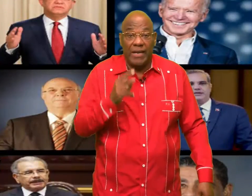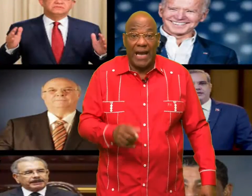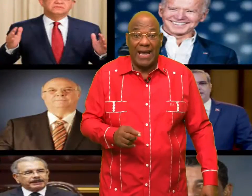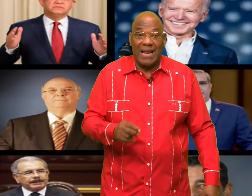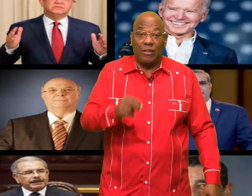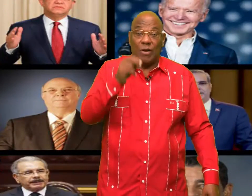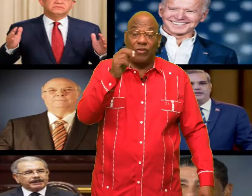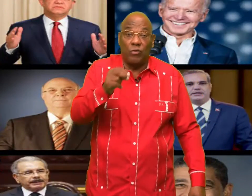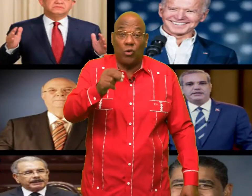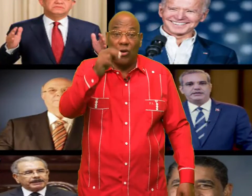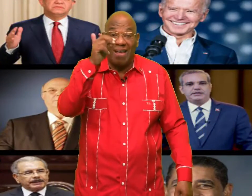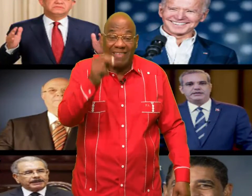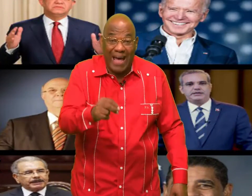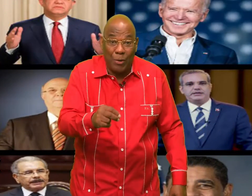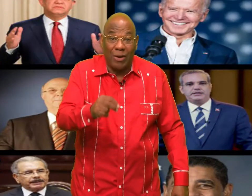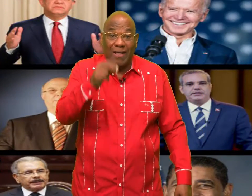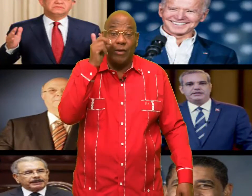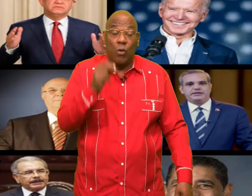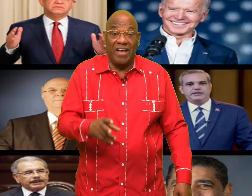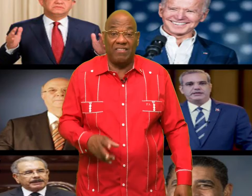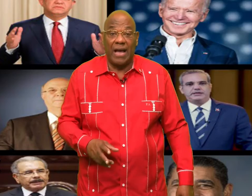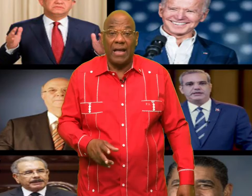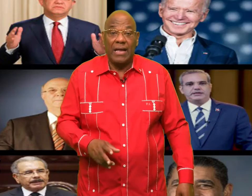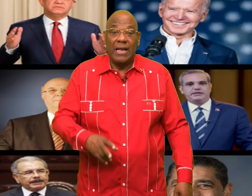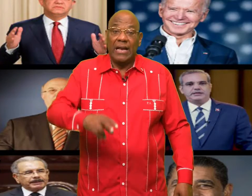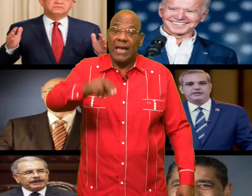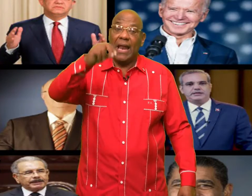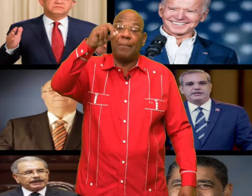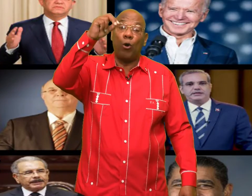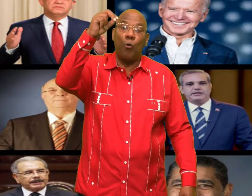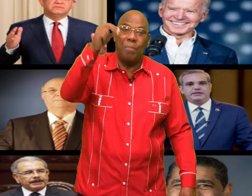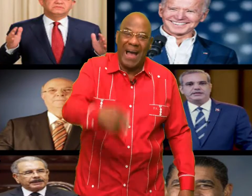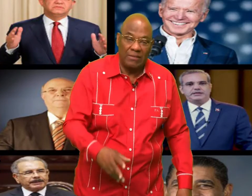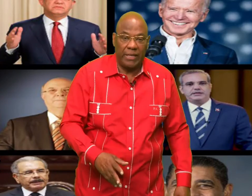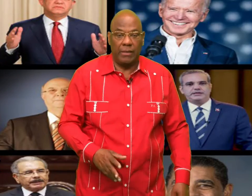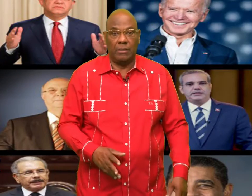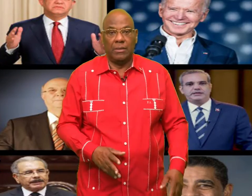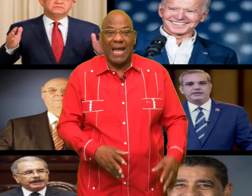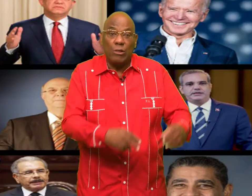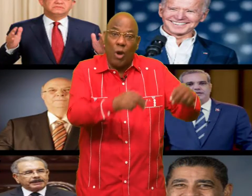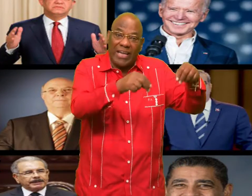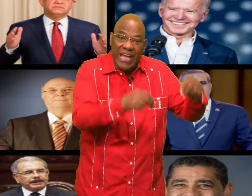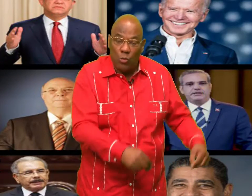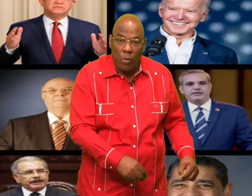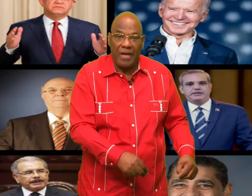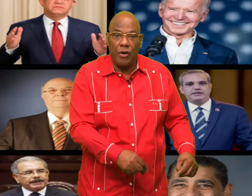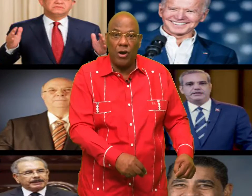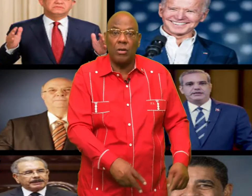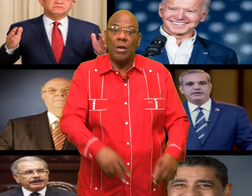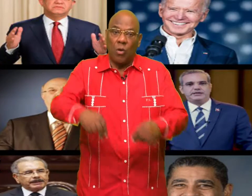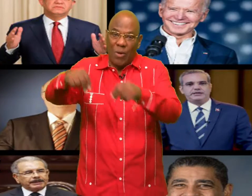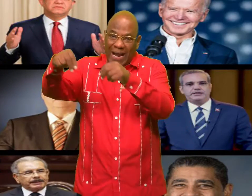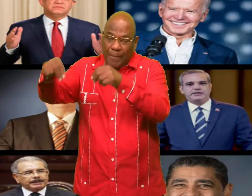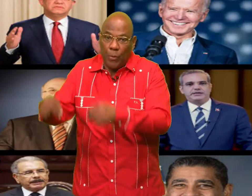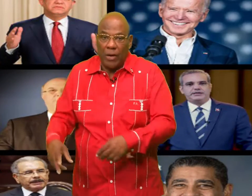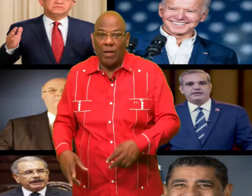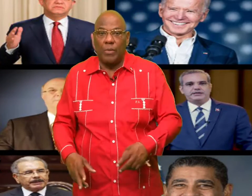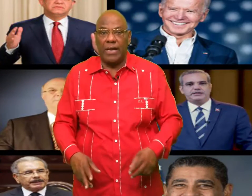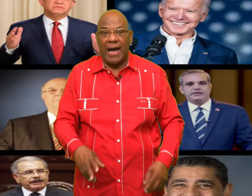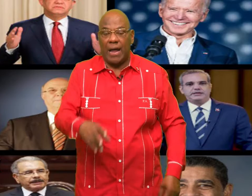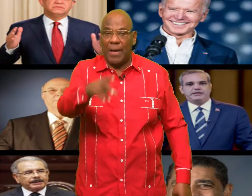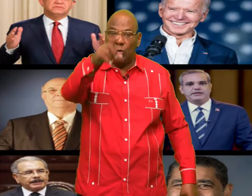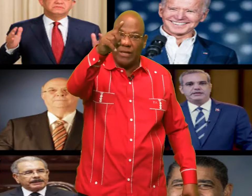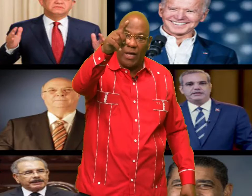República Dominicana la situación con las armas y con la delincuencia era preocupante, tanto aquí en Nueva York como en la